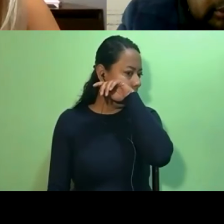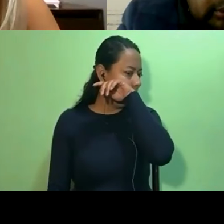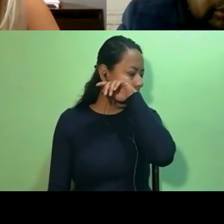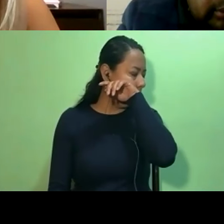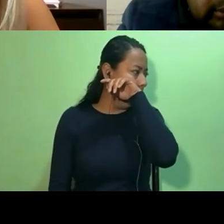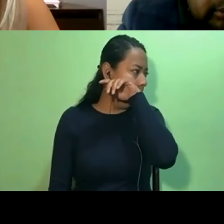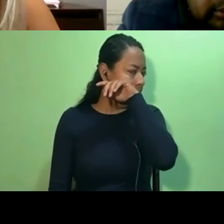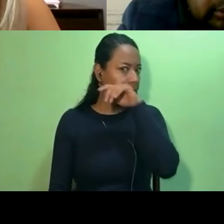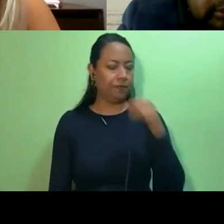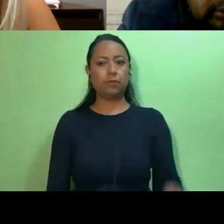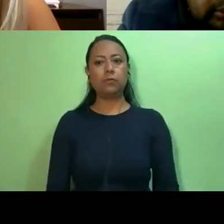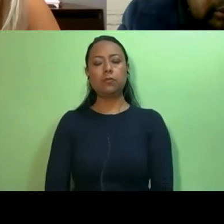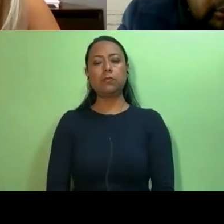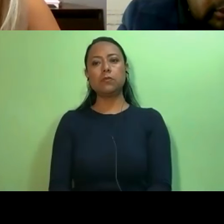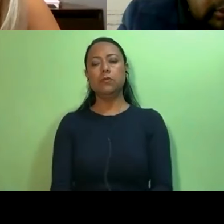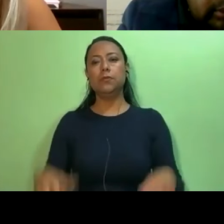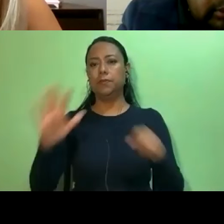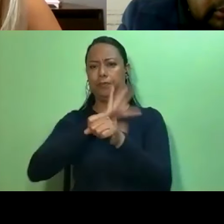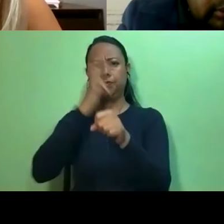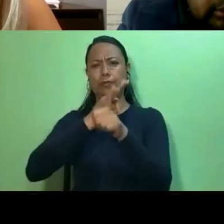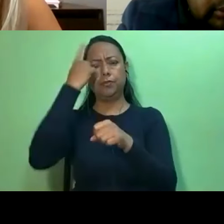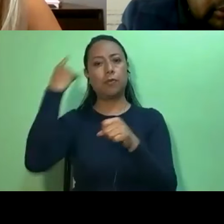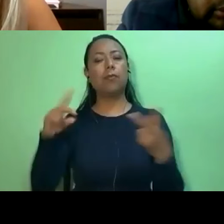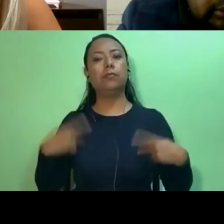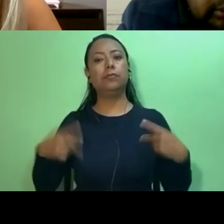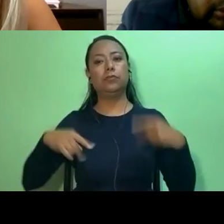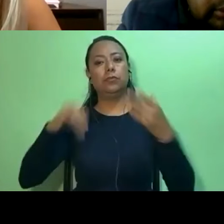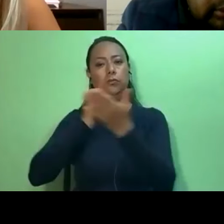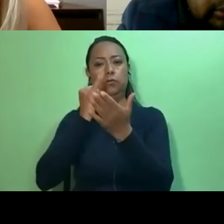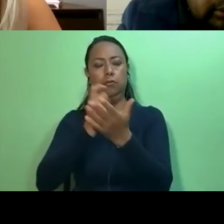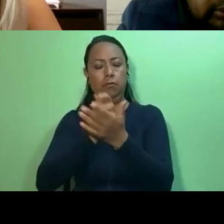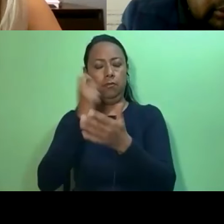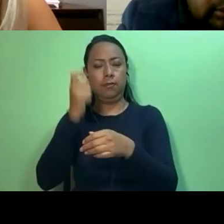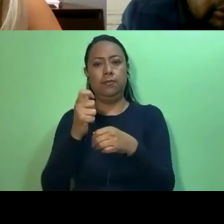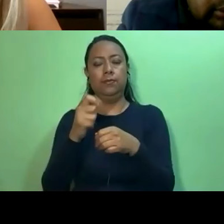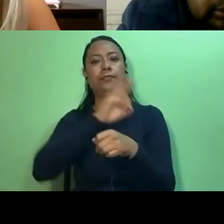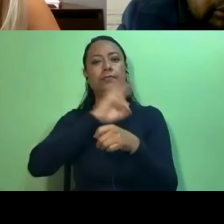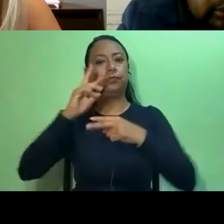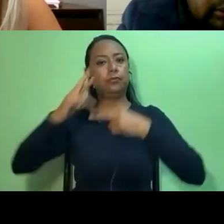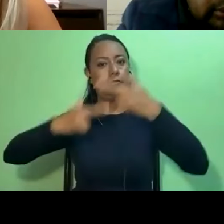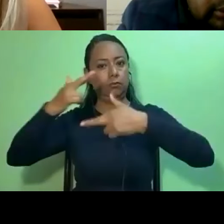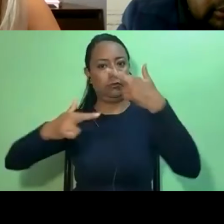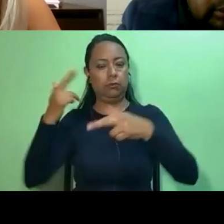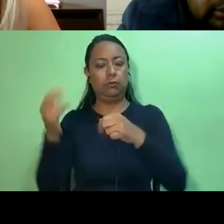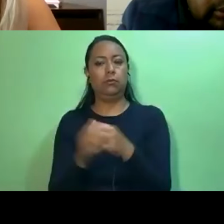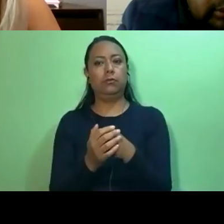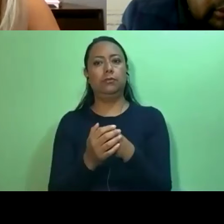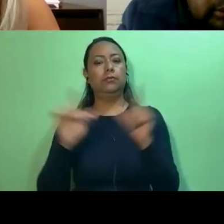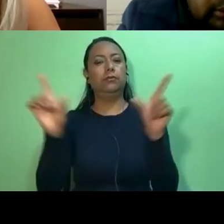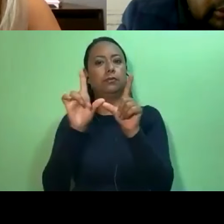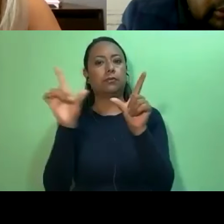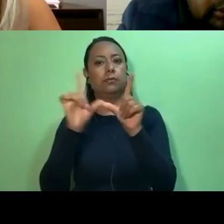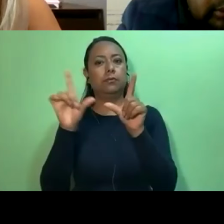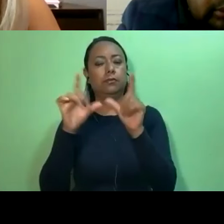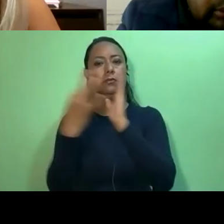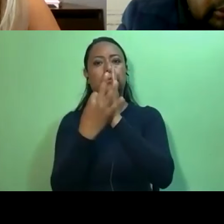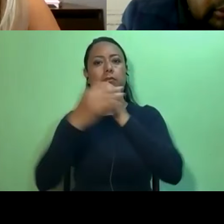que los contribuyentes puedan retornar y puedan regresar con placas a la Ciudad de México.